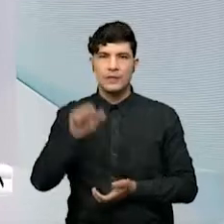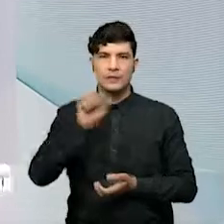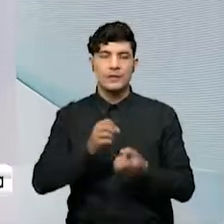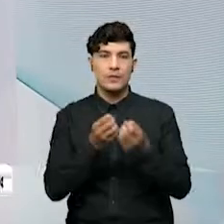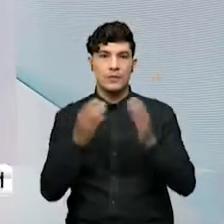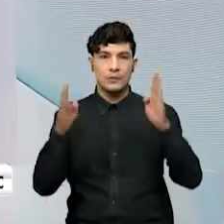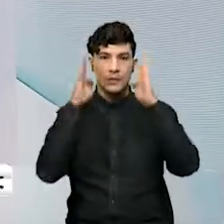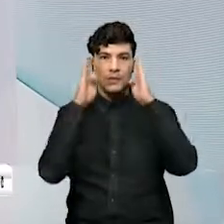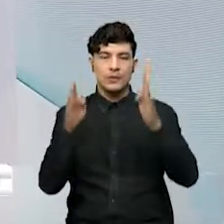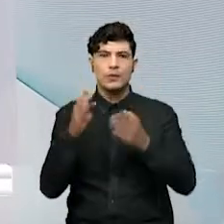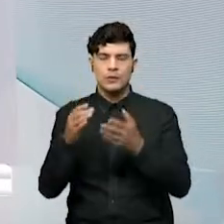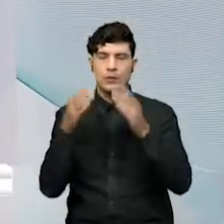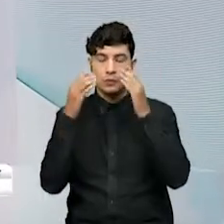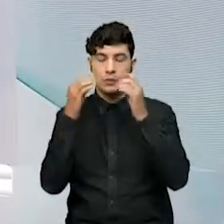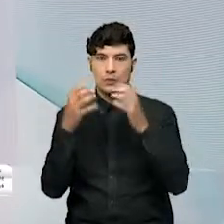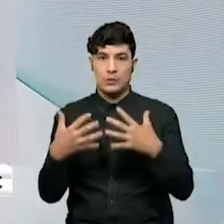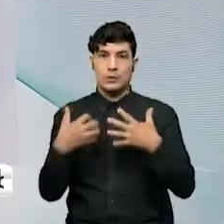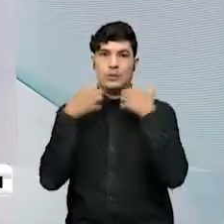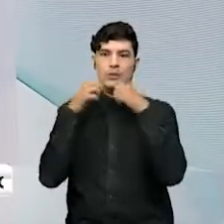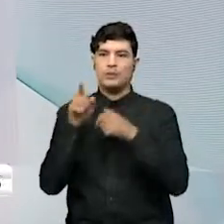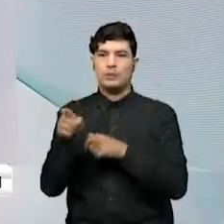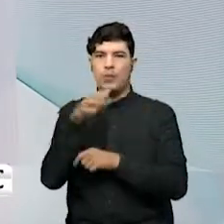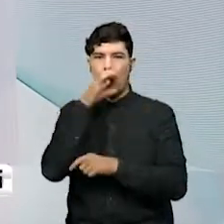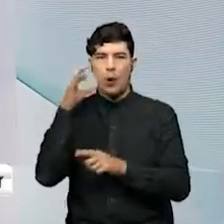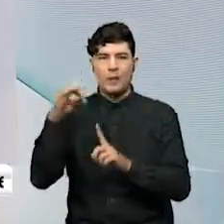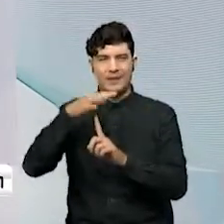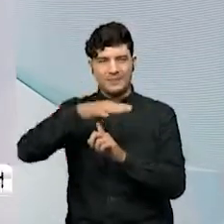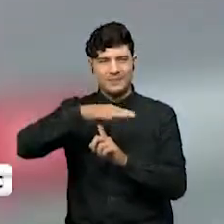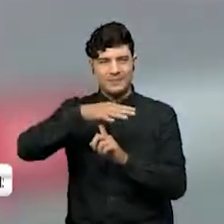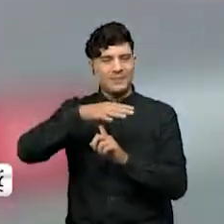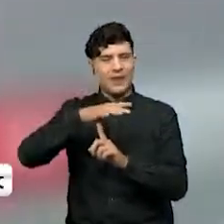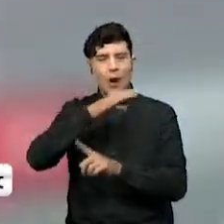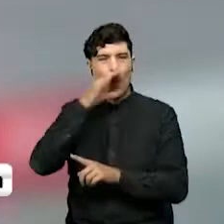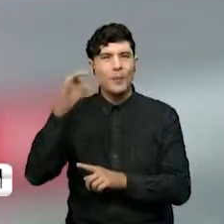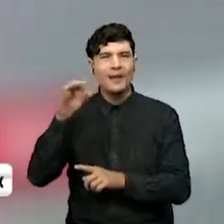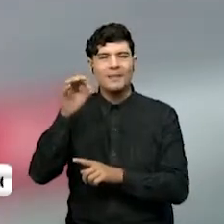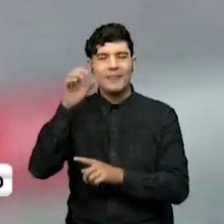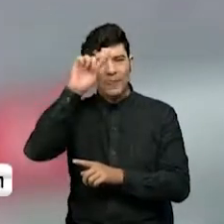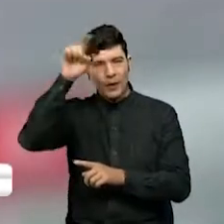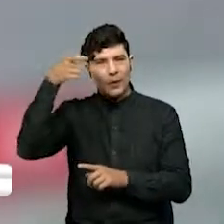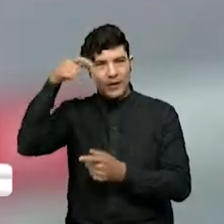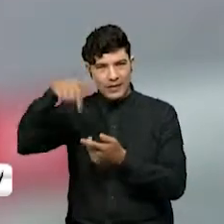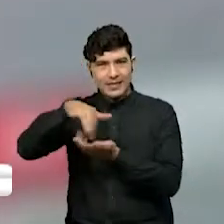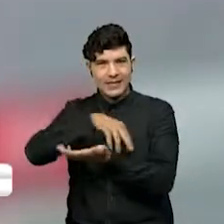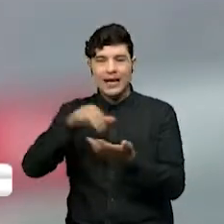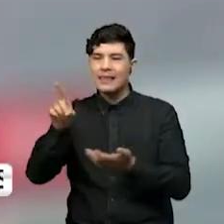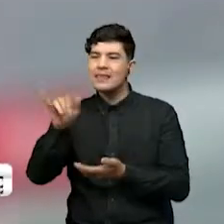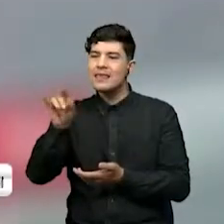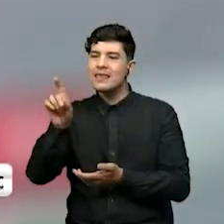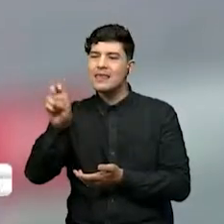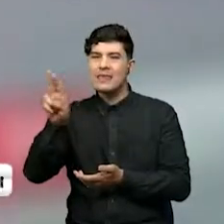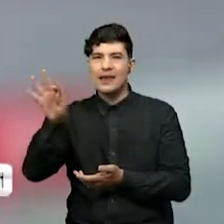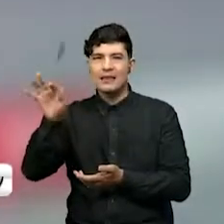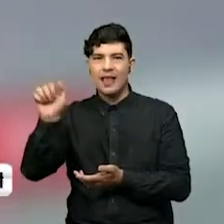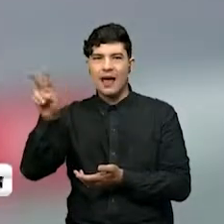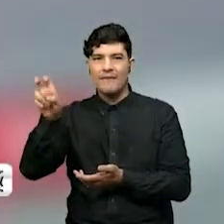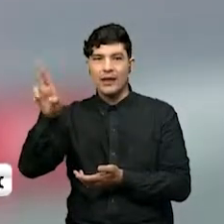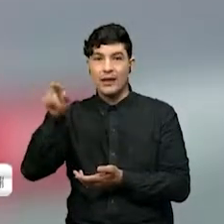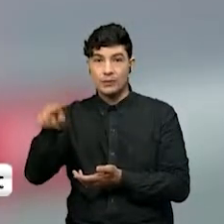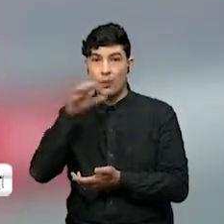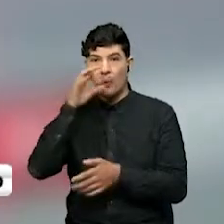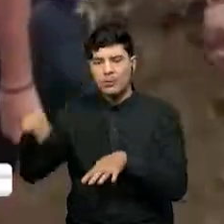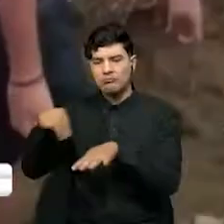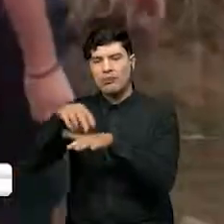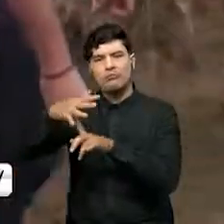Y mucha atención, que un gran susto se llevó el gobernador de Santander, Didier Tavera Amado, cuando viajaba en un helicóptero desde Bucaramanga hacia el municipio